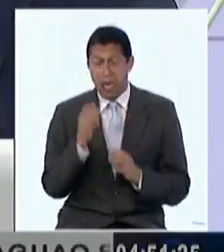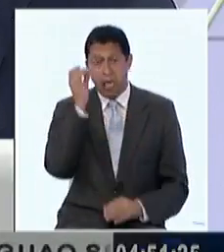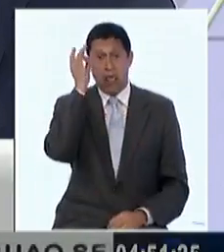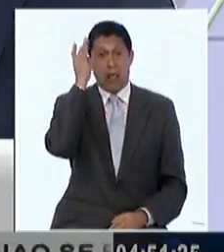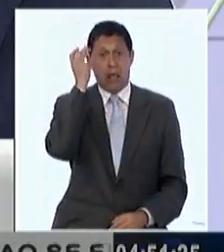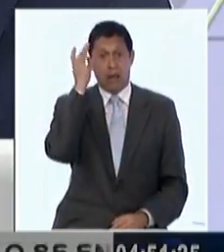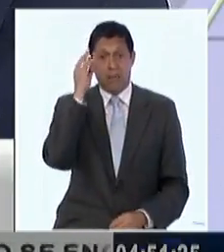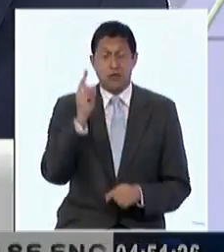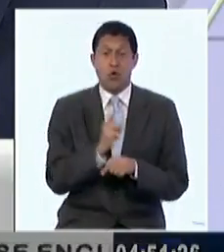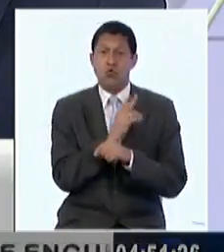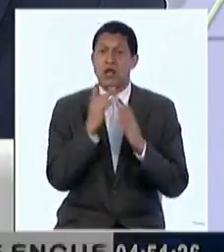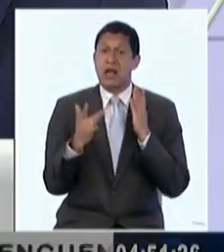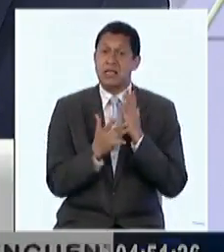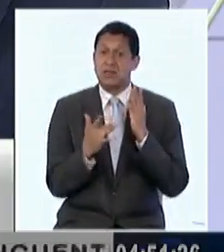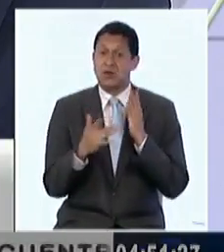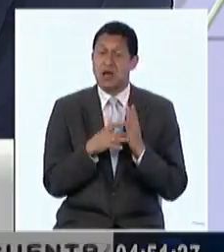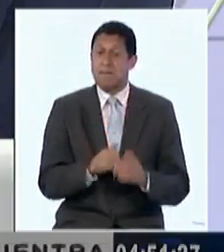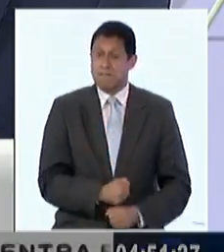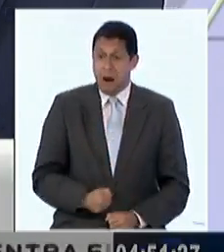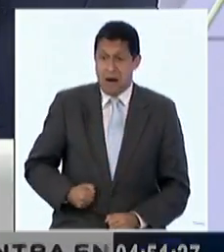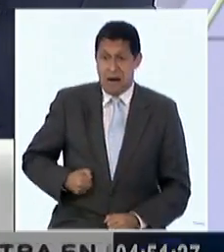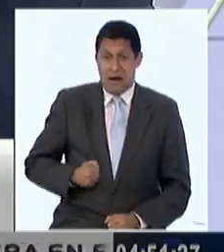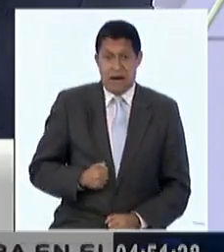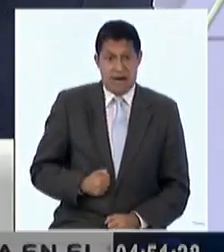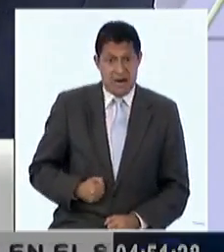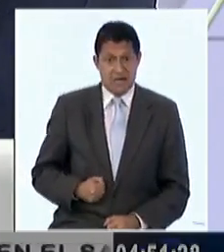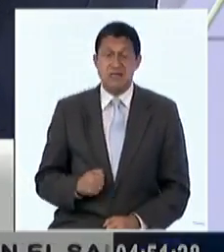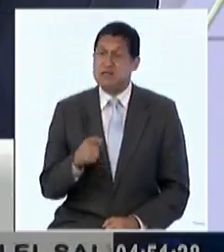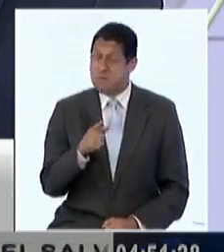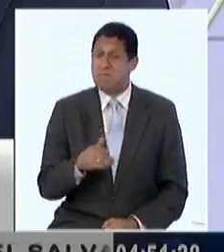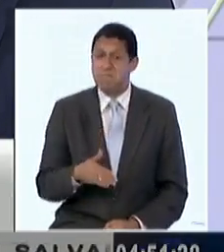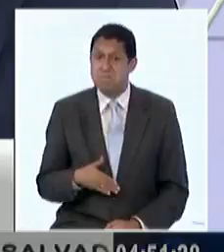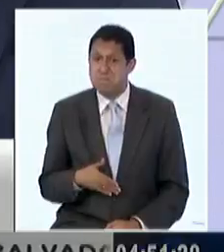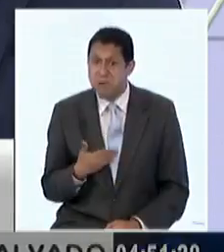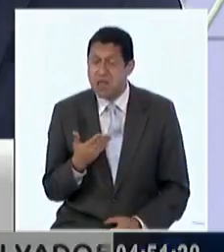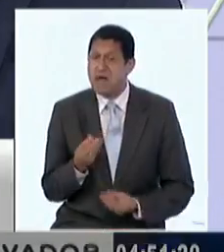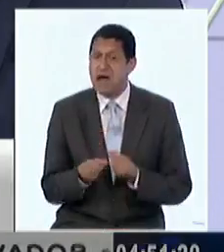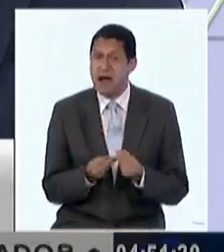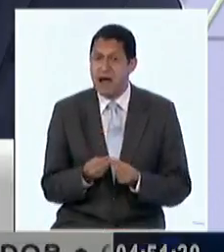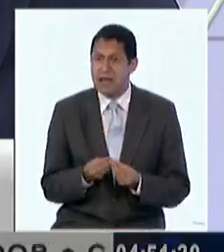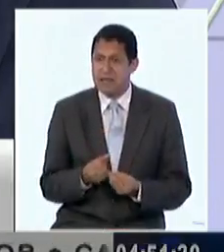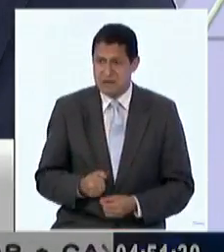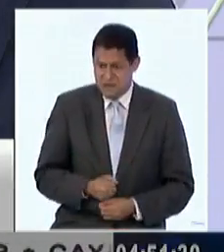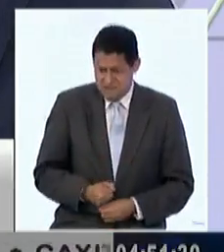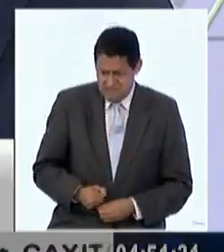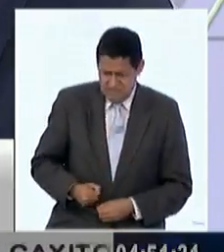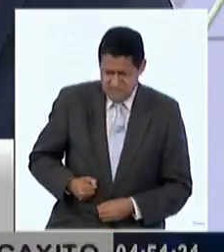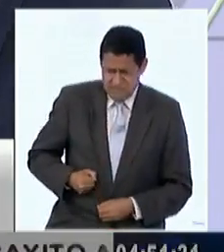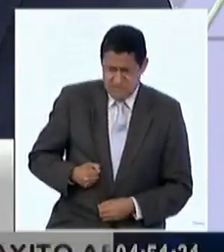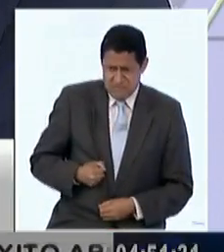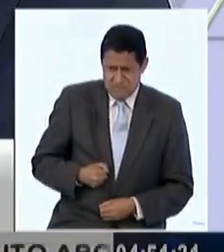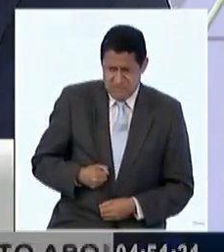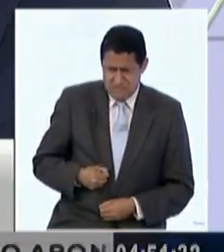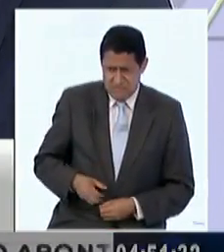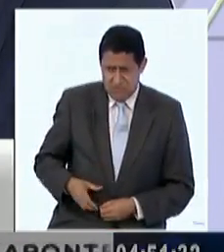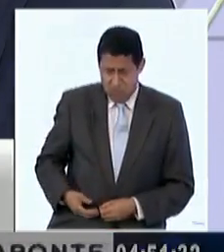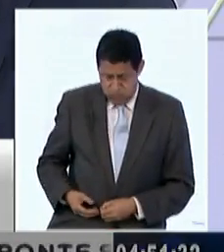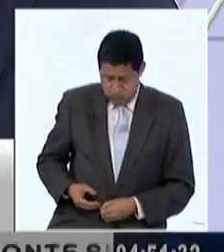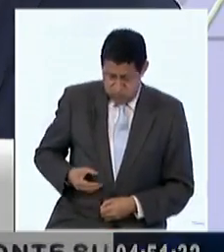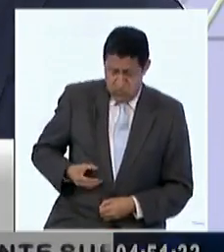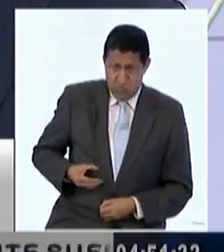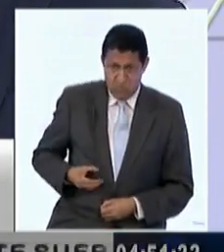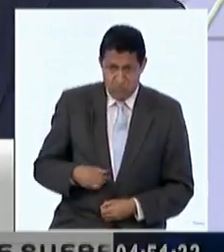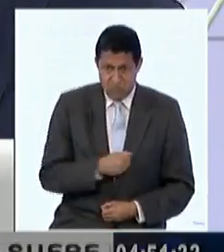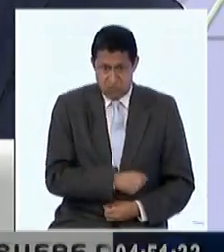a raíz del uso de la tecnología Váser. Entonces, lo que permite es generar retracciones en los sitios de inserción